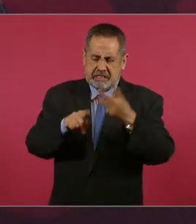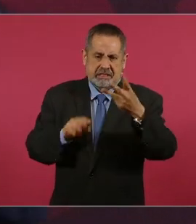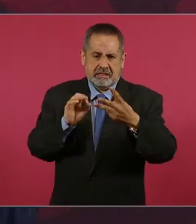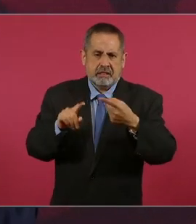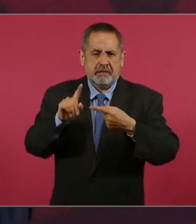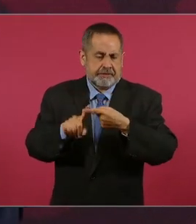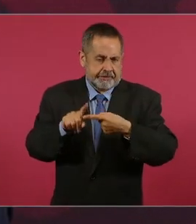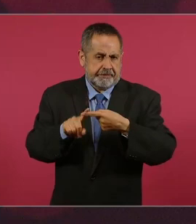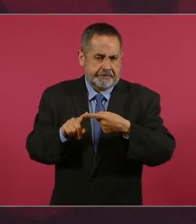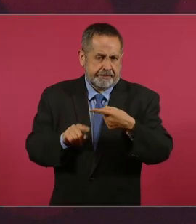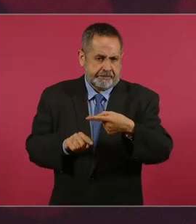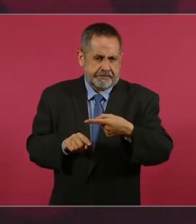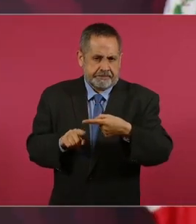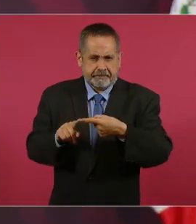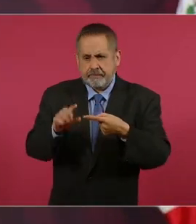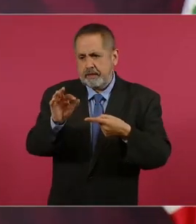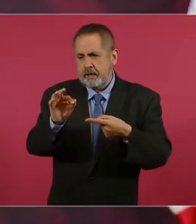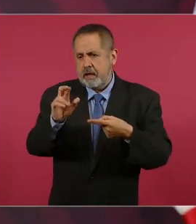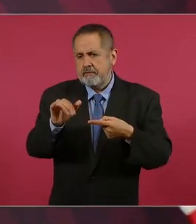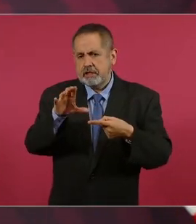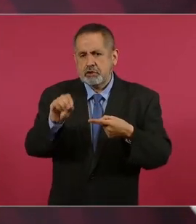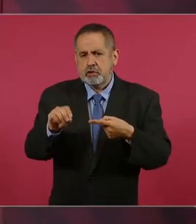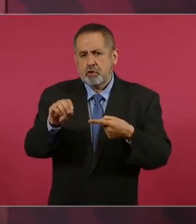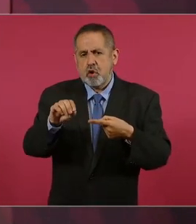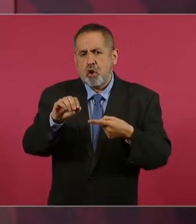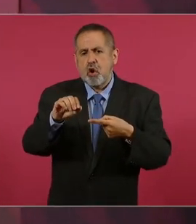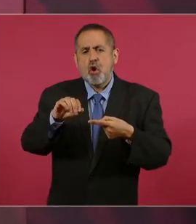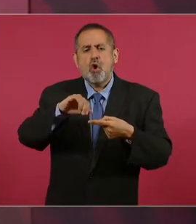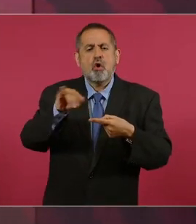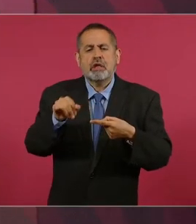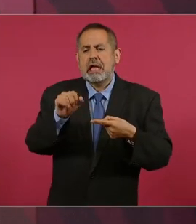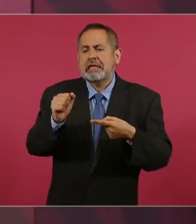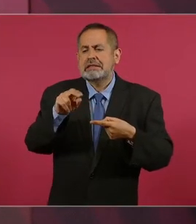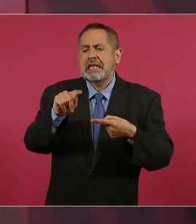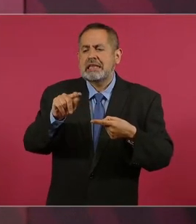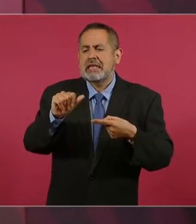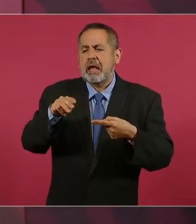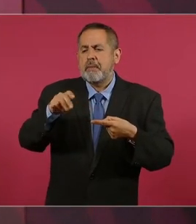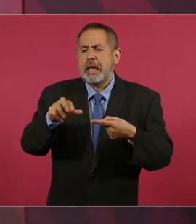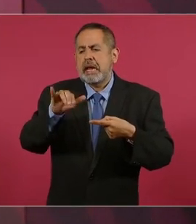El maestro Francisco J. Santa María,